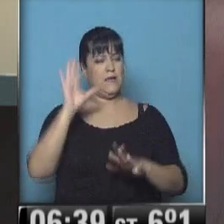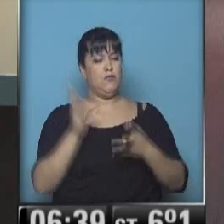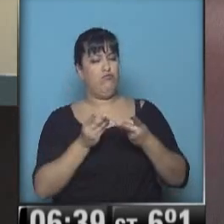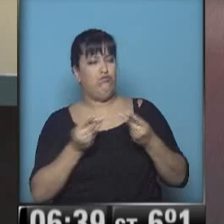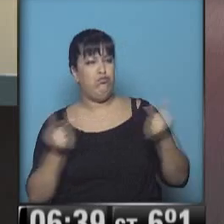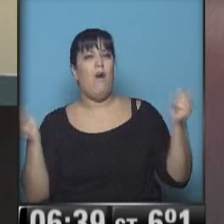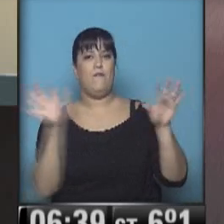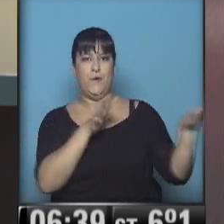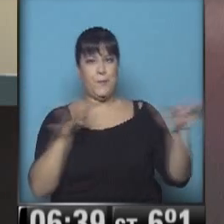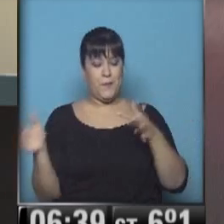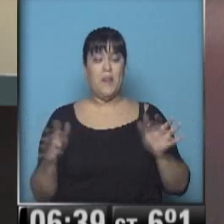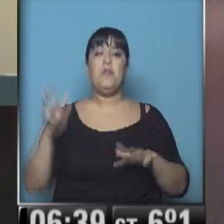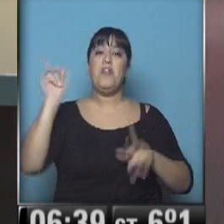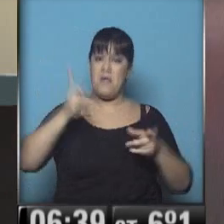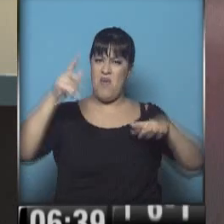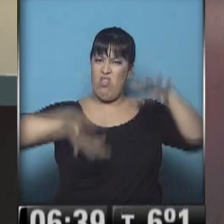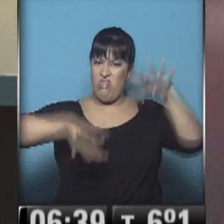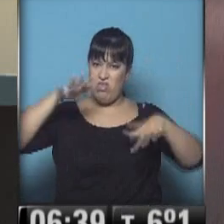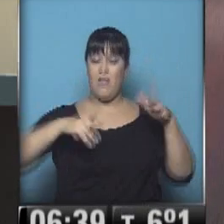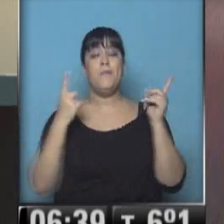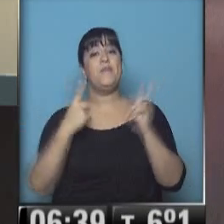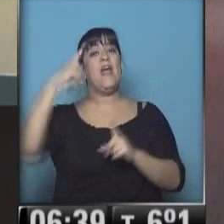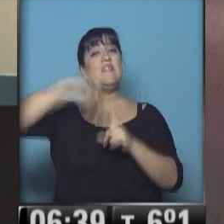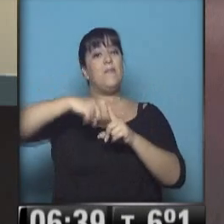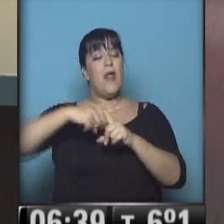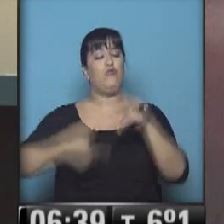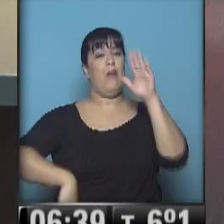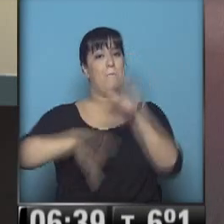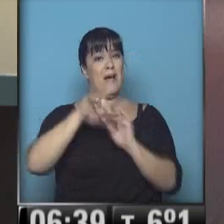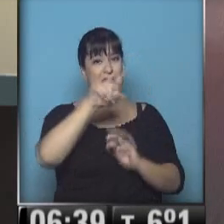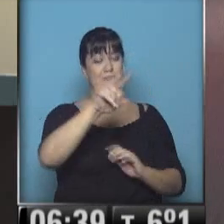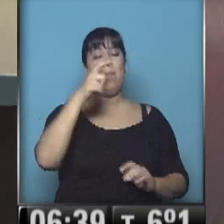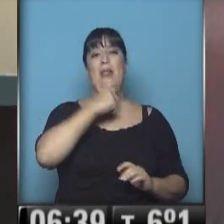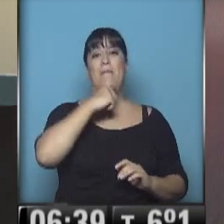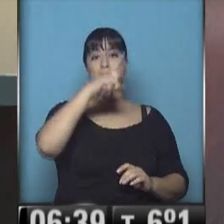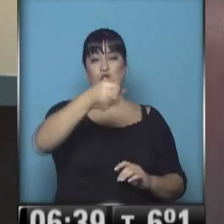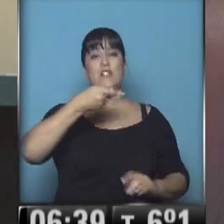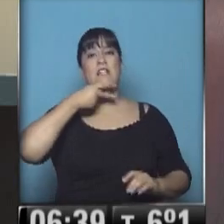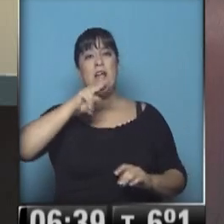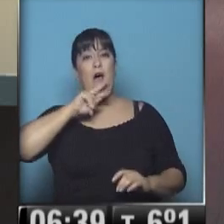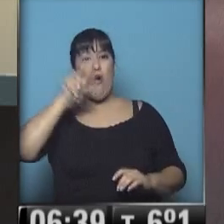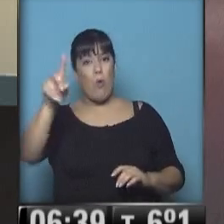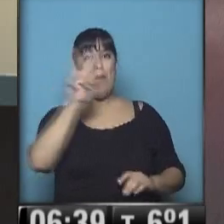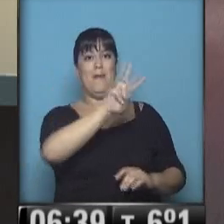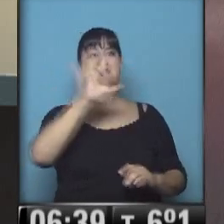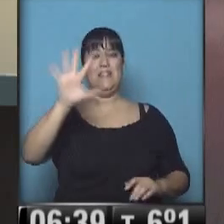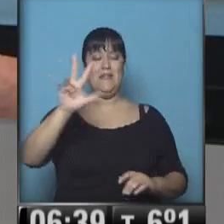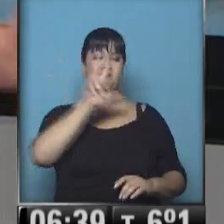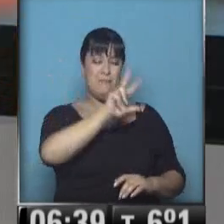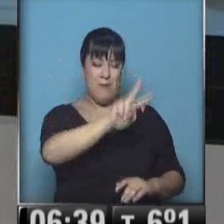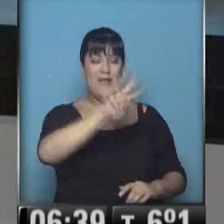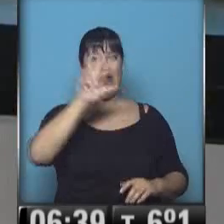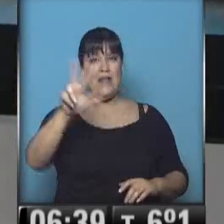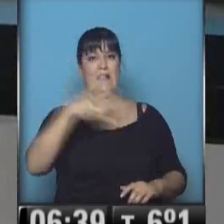porque también está por ahí variable. La temperatura máxima más alta para Mendoza y para San Juan con 23. Y en la